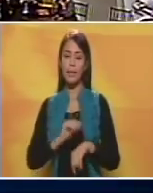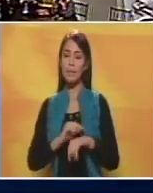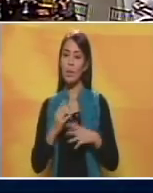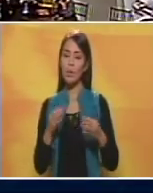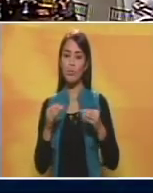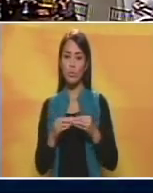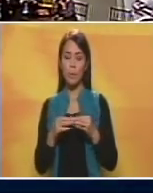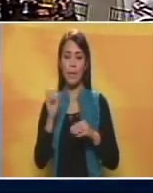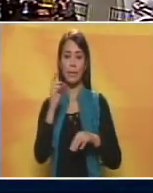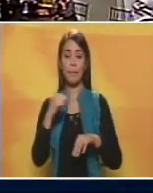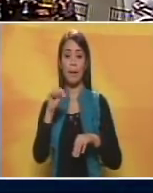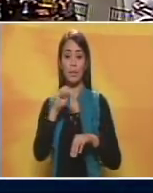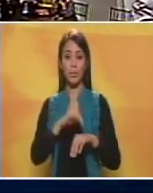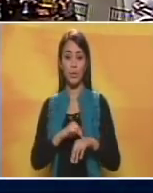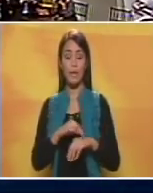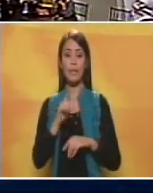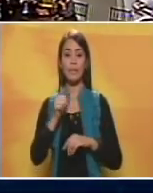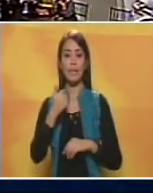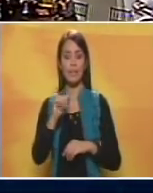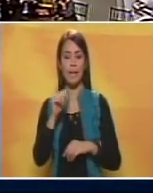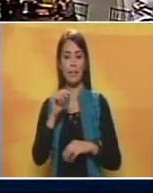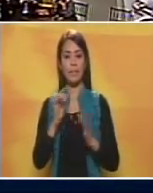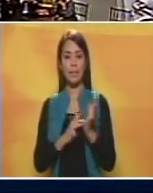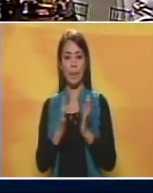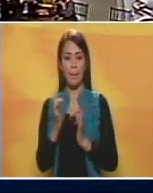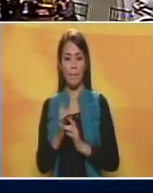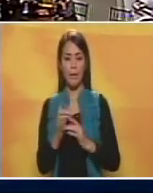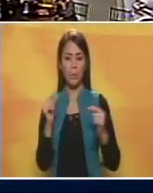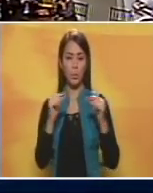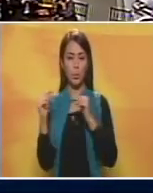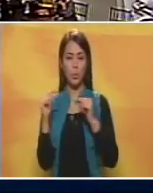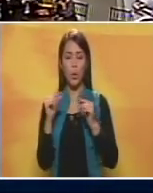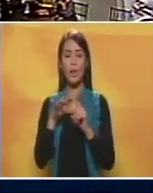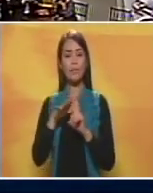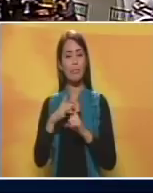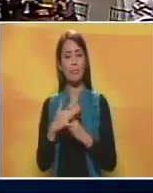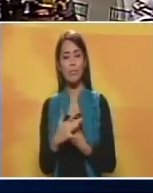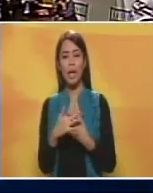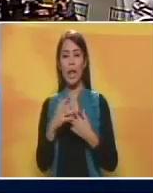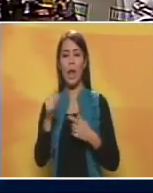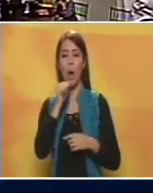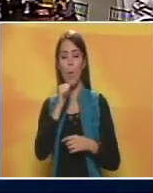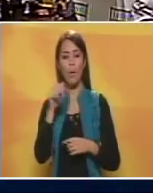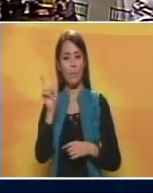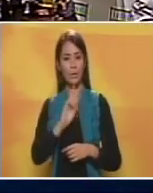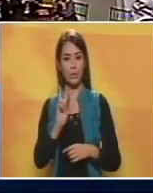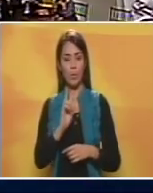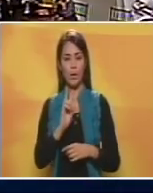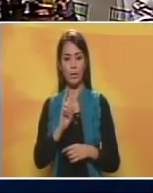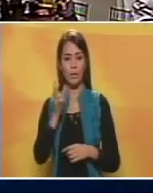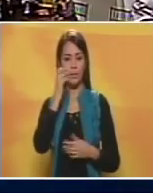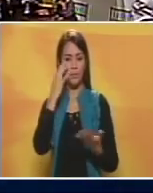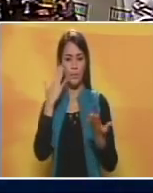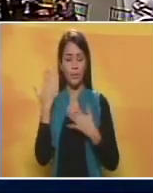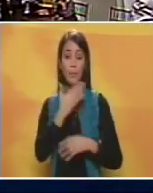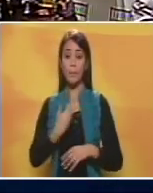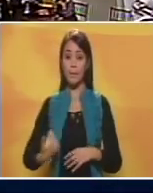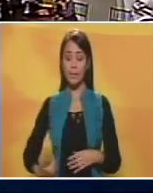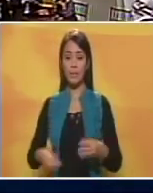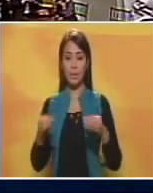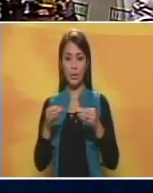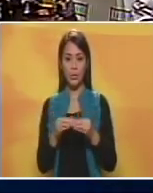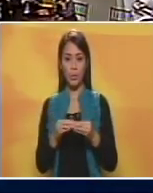ordinaria de la Asamblea Nacional de este 10 de abril se debatió sobre la crisis en el servicio del agua en Venezuela. Esto dijo el presidente de la